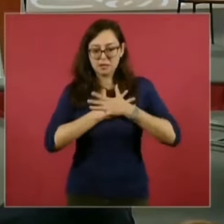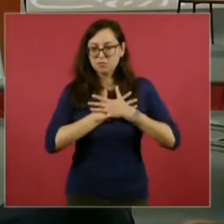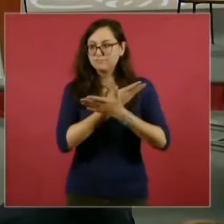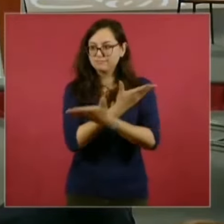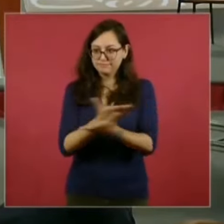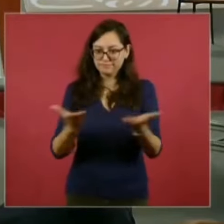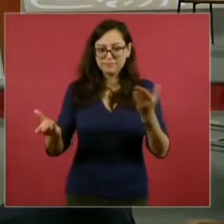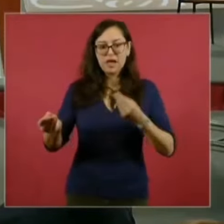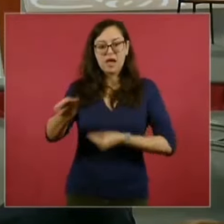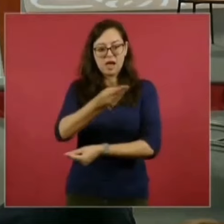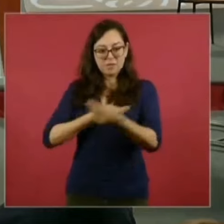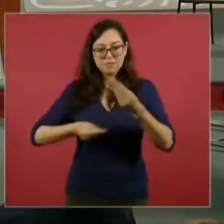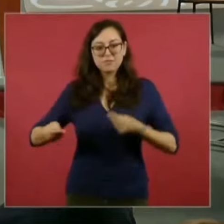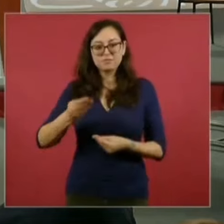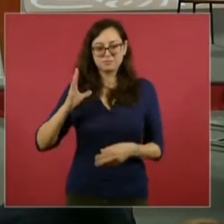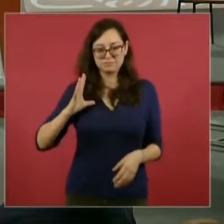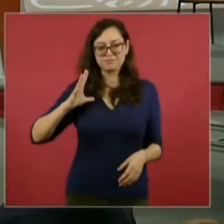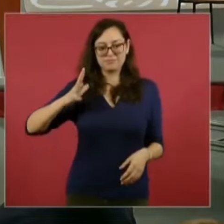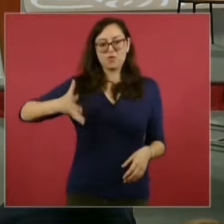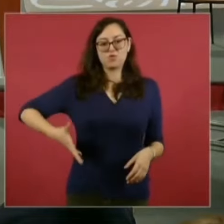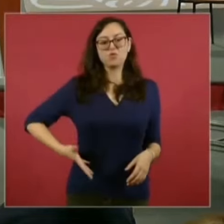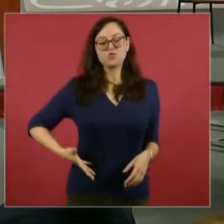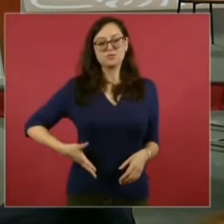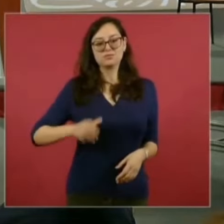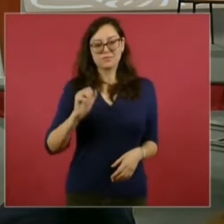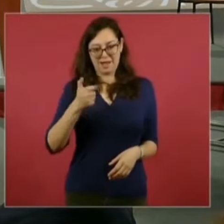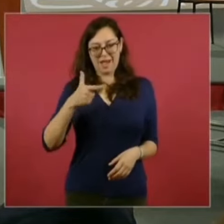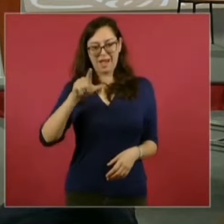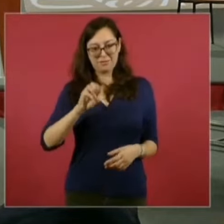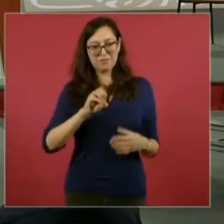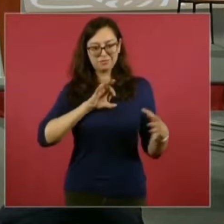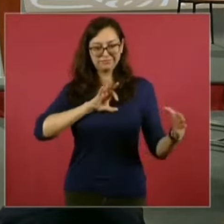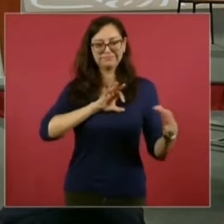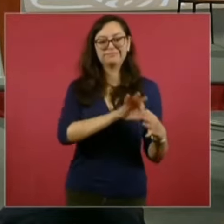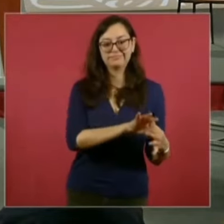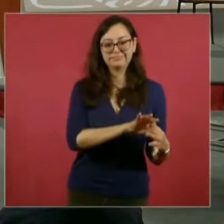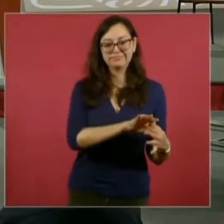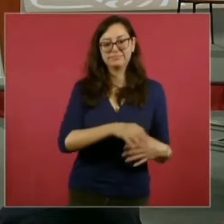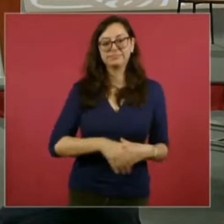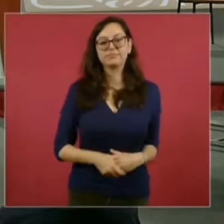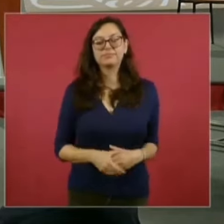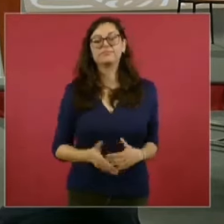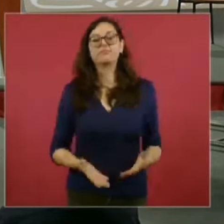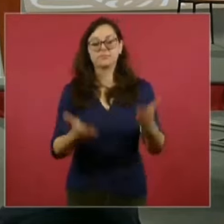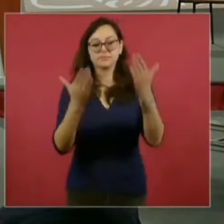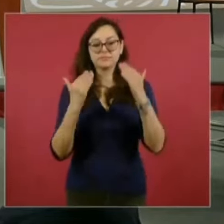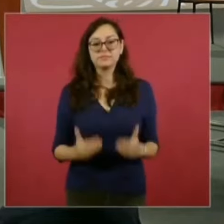se paga. Es un honor estar con Obrador. Ahora sí, vamos a pasar a la sección.